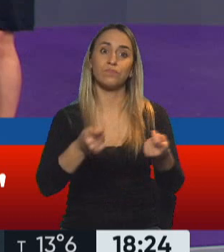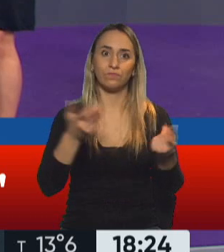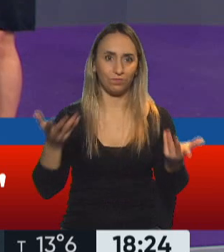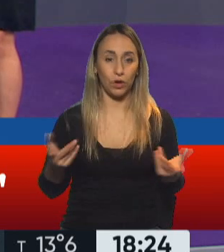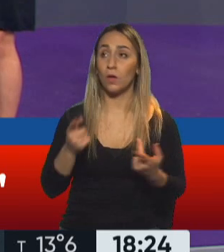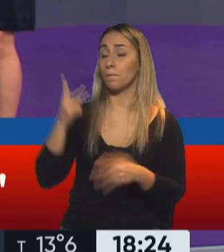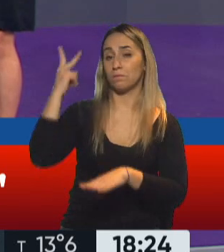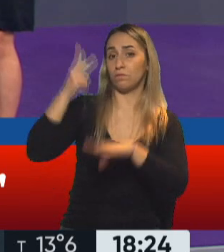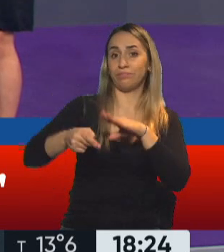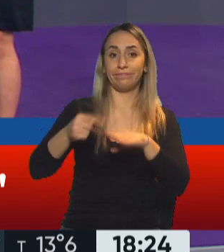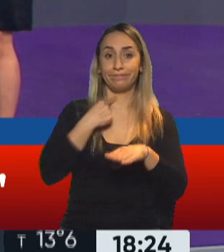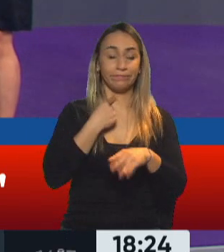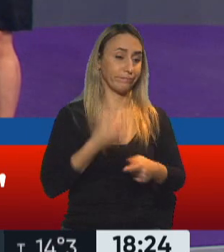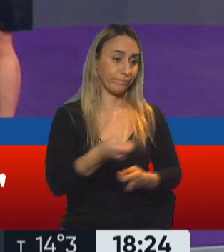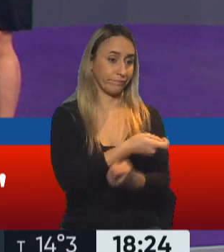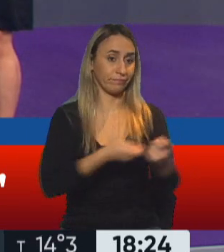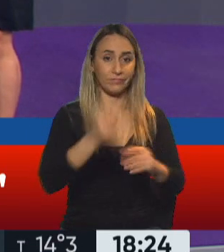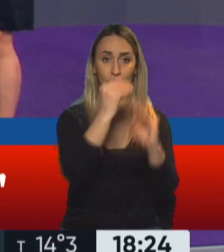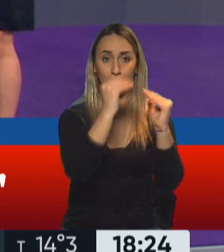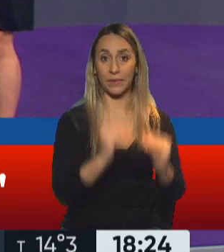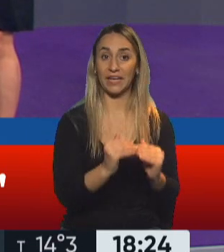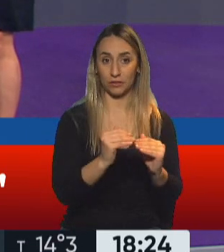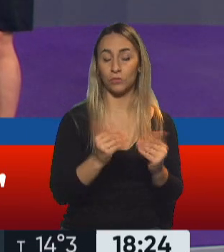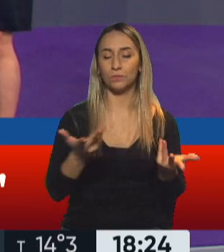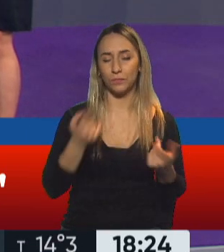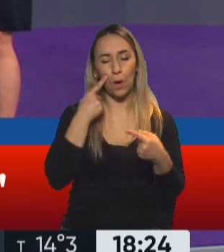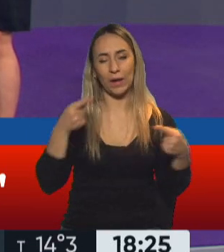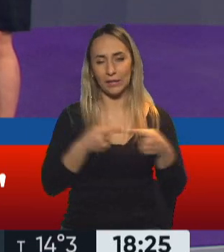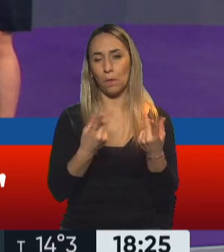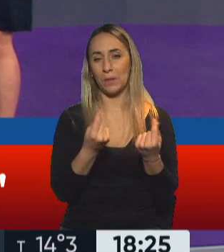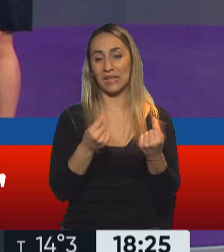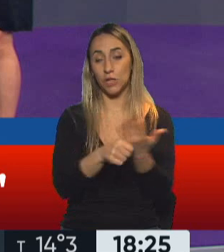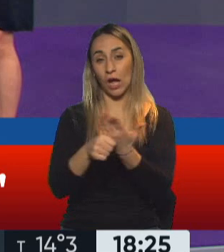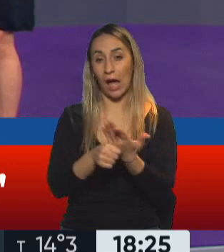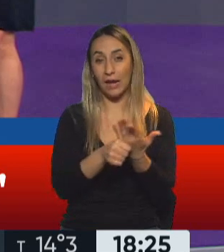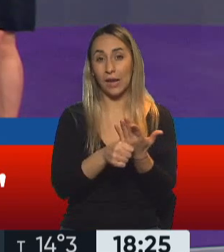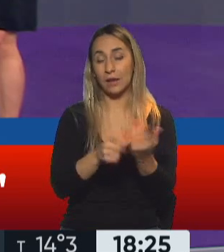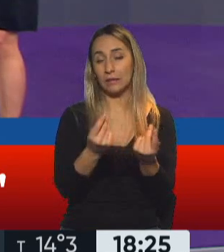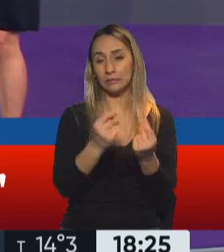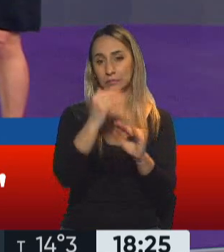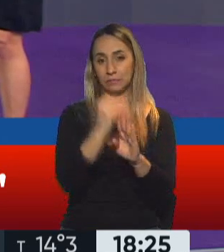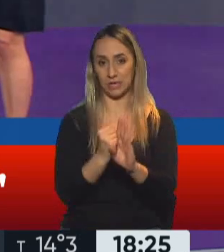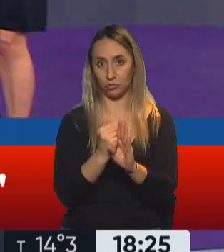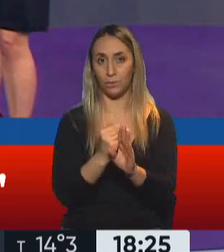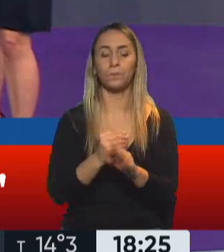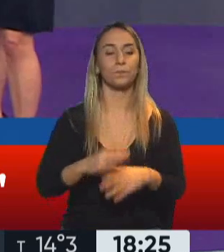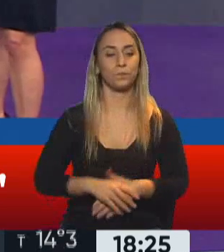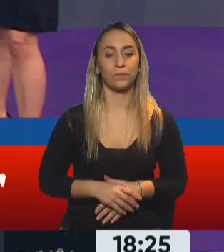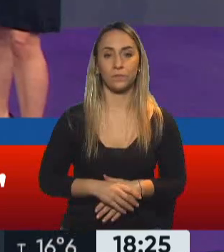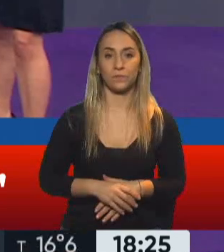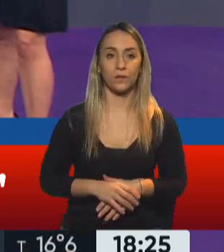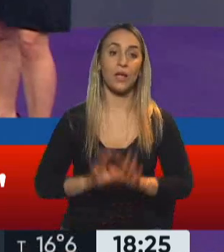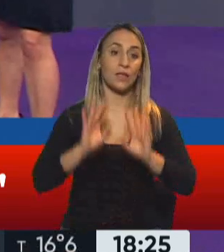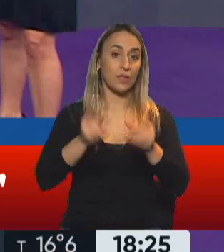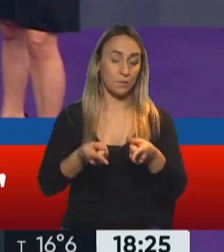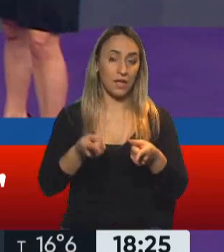van a comercializar, exportar, mejor dicho, se busca justamente bajar el precio de la carne. Por último, ampliación del acuerdo también. Bueno, contábamos un poco también